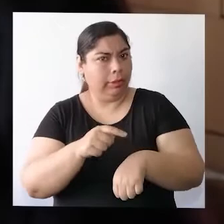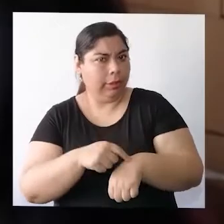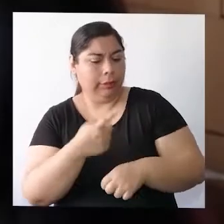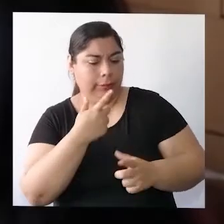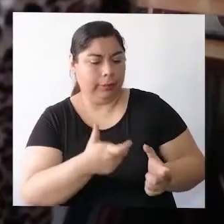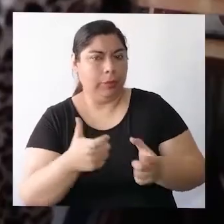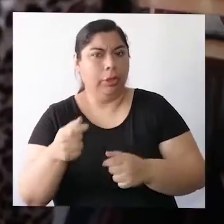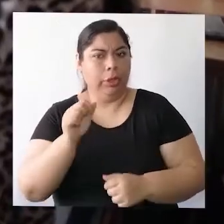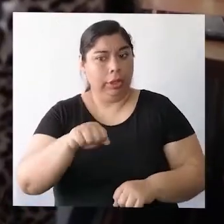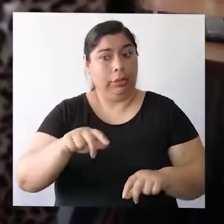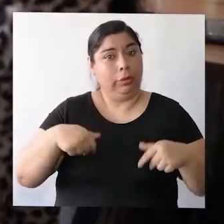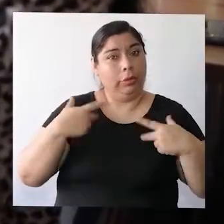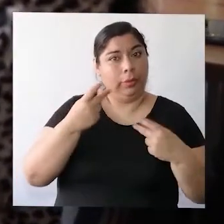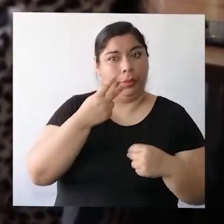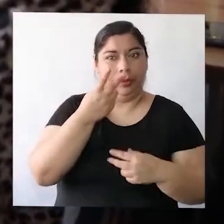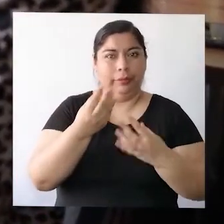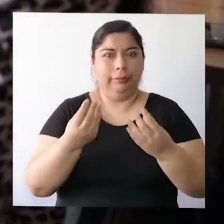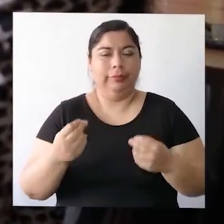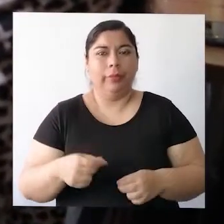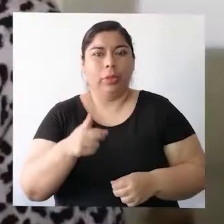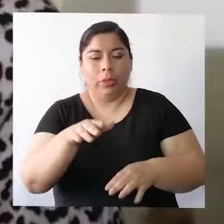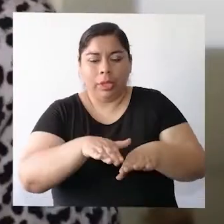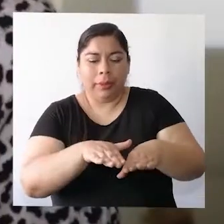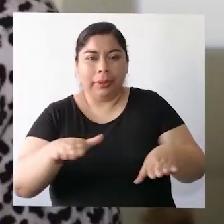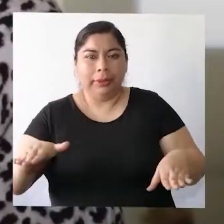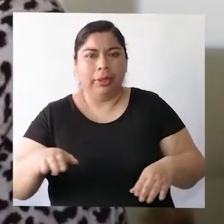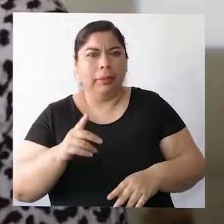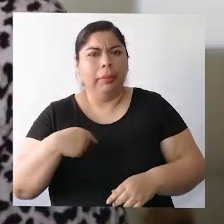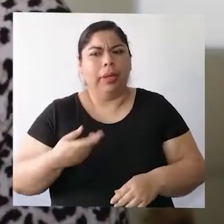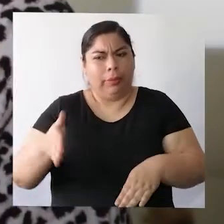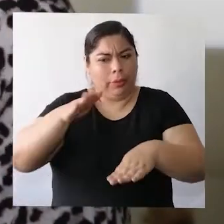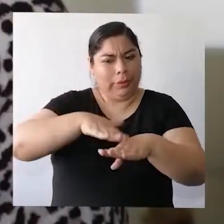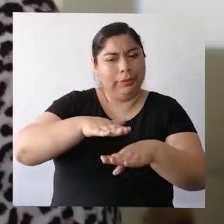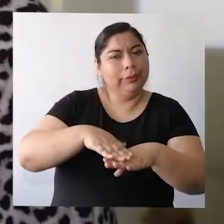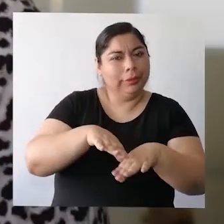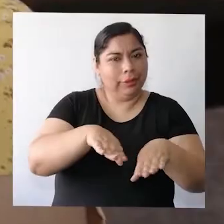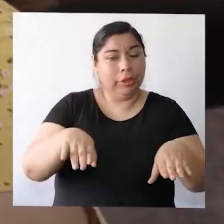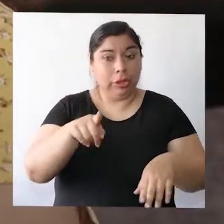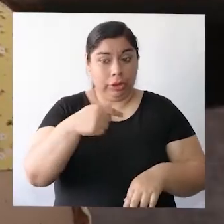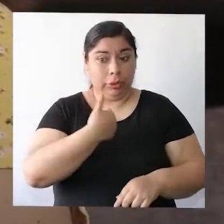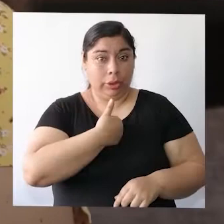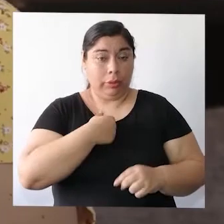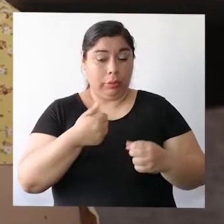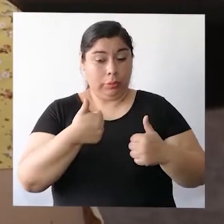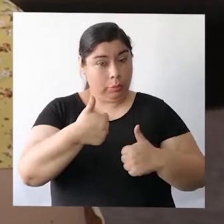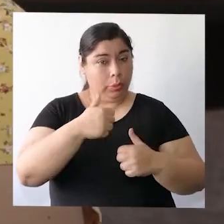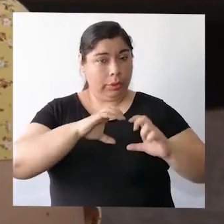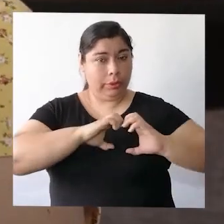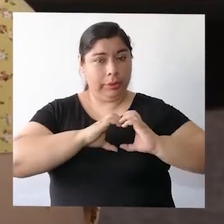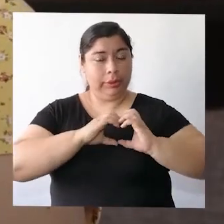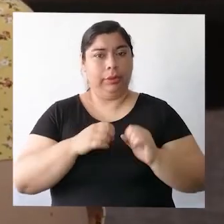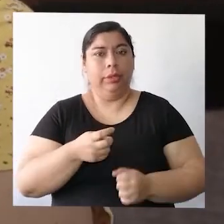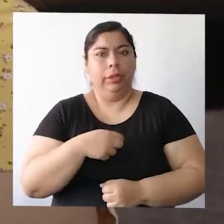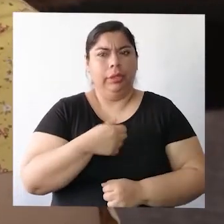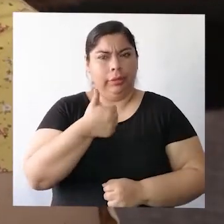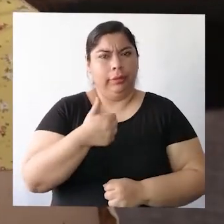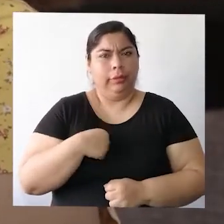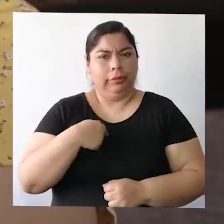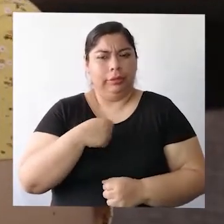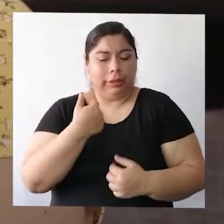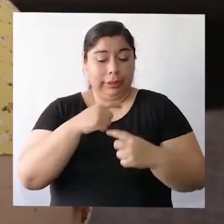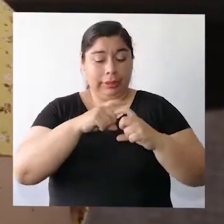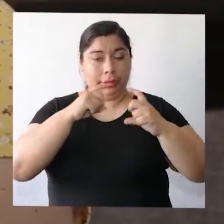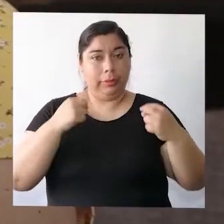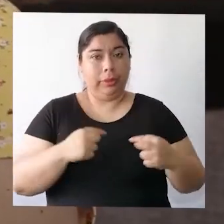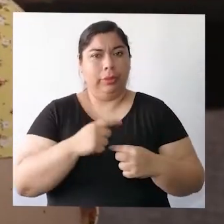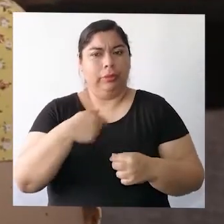de tiempo y obviamente hay que tener una base también para poder sostener, ¿no? Si tú tienes un buen corazón, tienes un